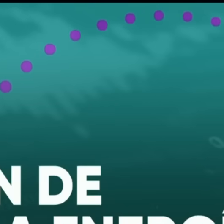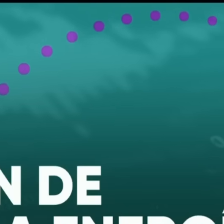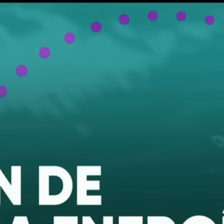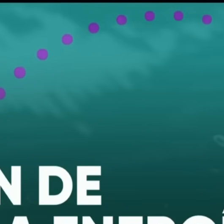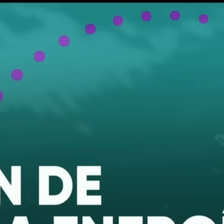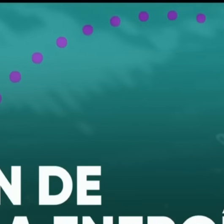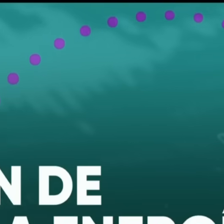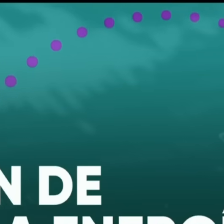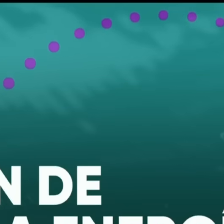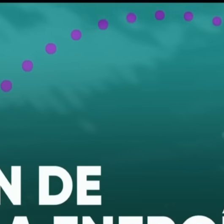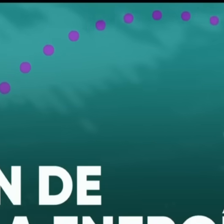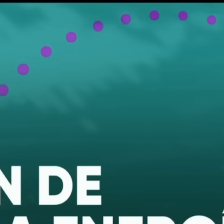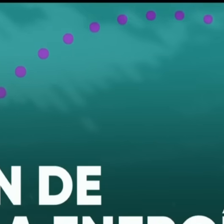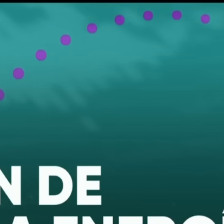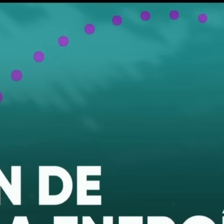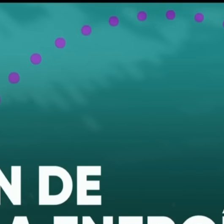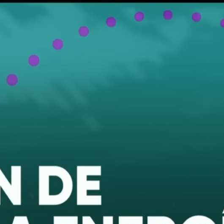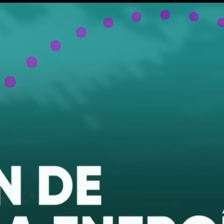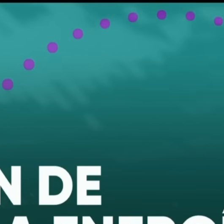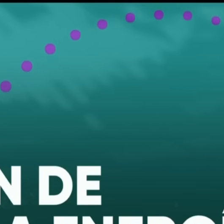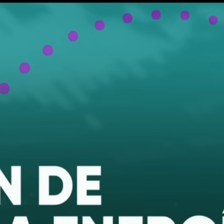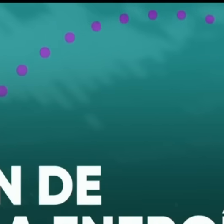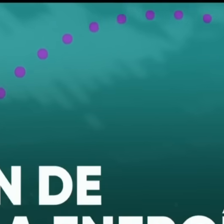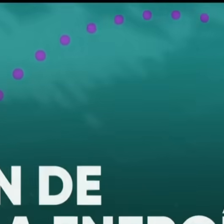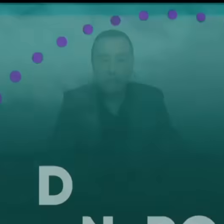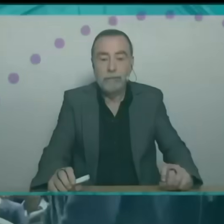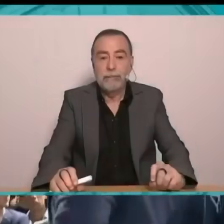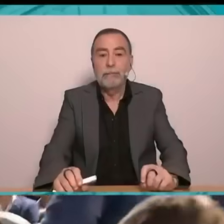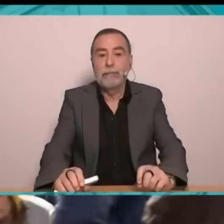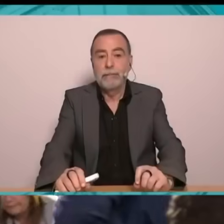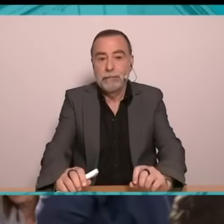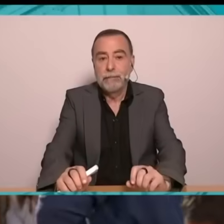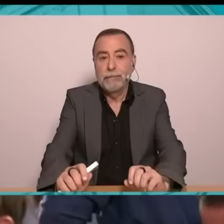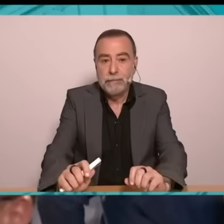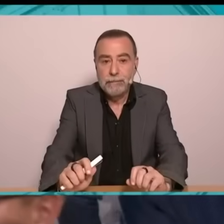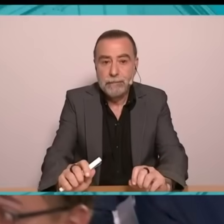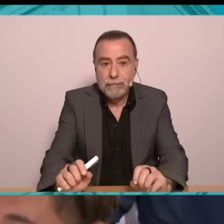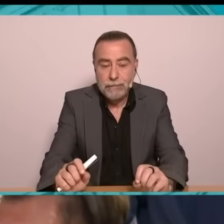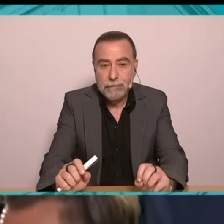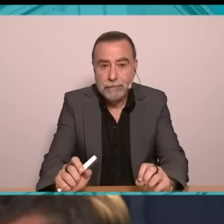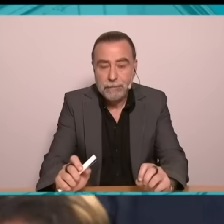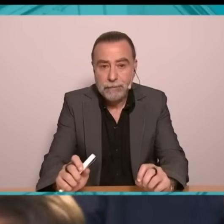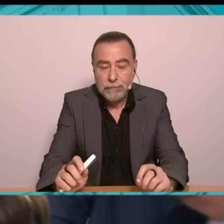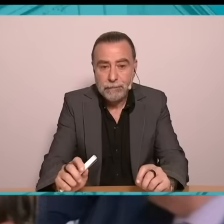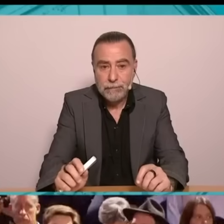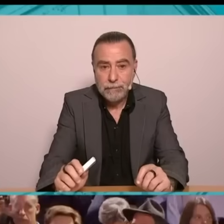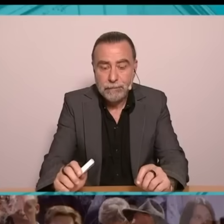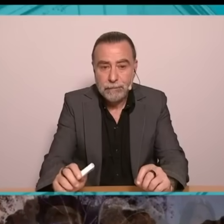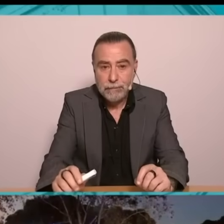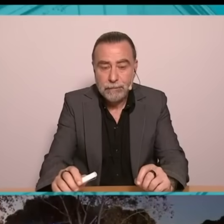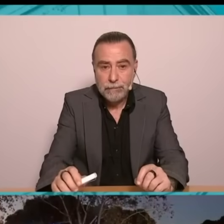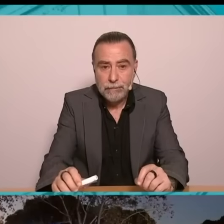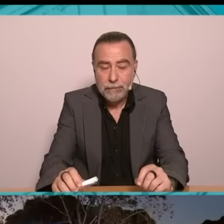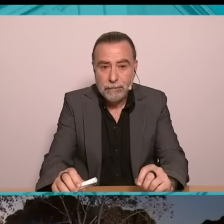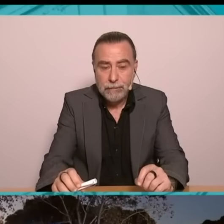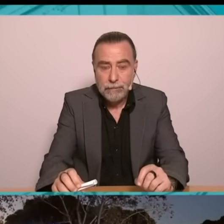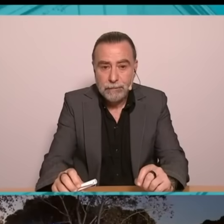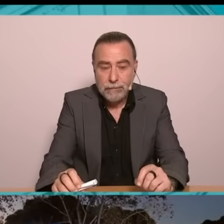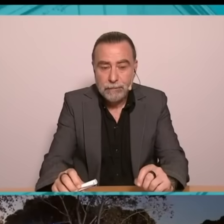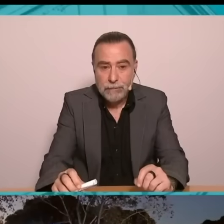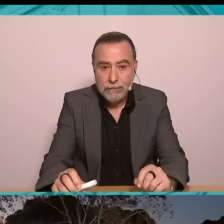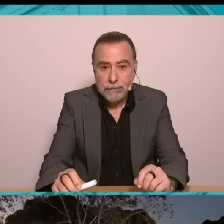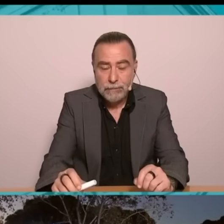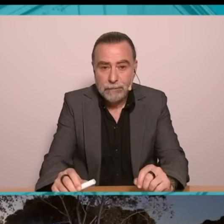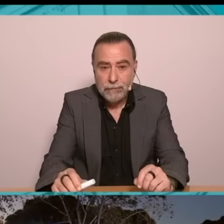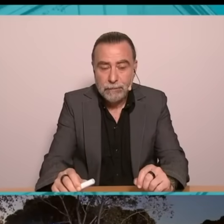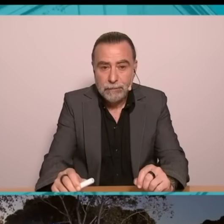Reducción de subsidios a energía y transporte, Caro. Esto nos pega a todos. Nos pega a todos. Lo que dijo el ministro hoy